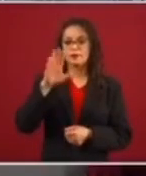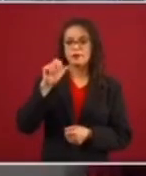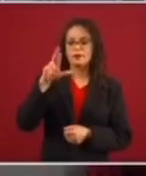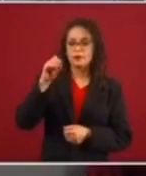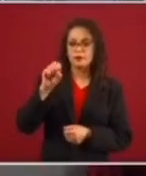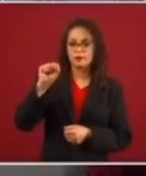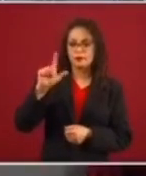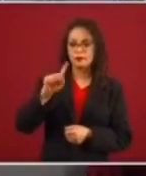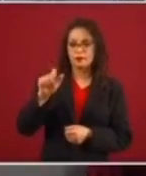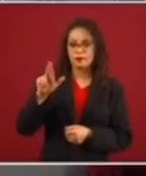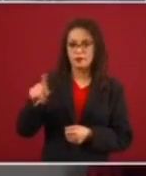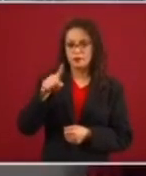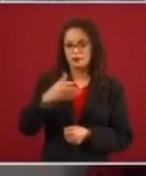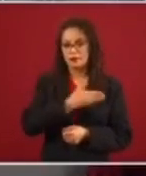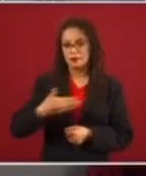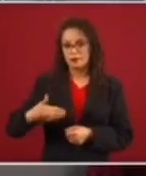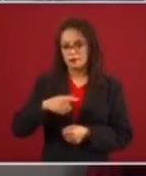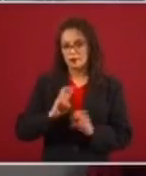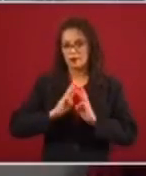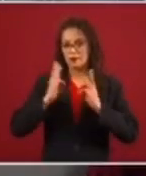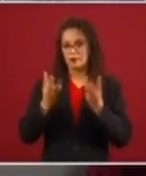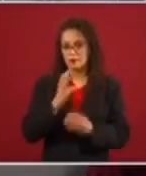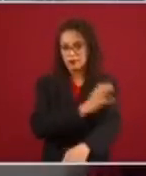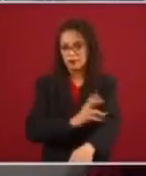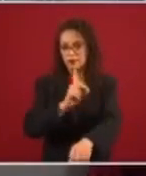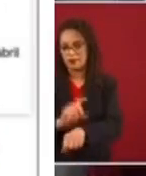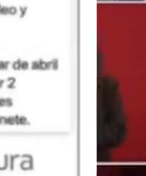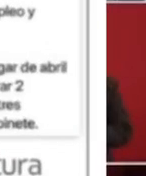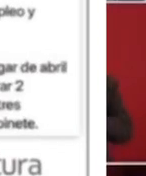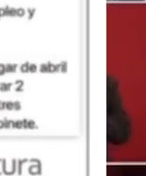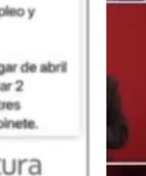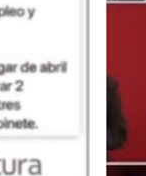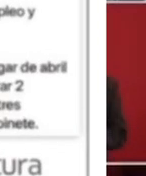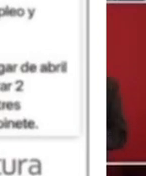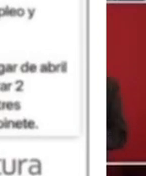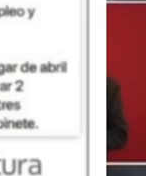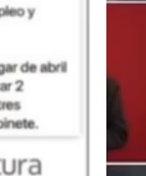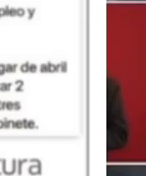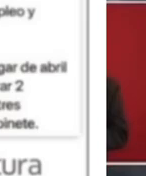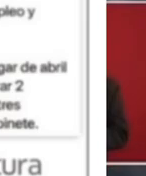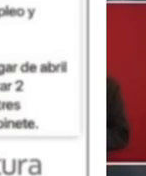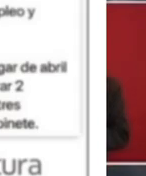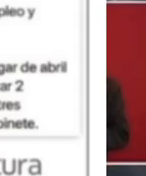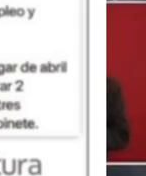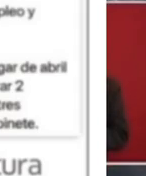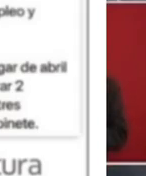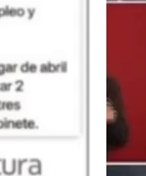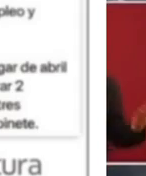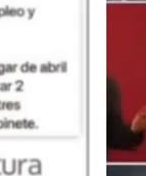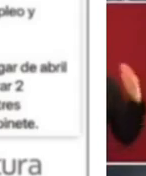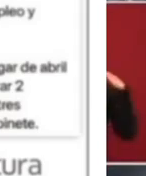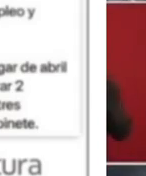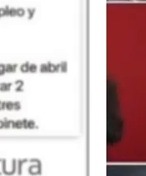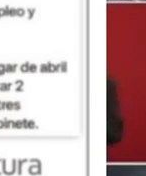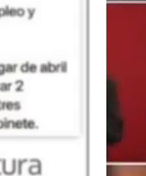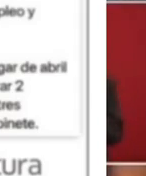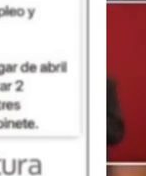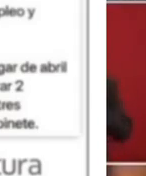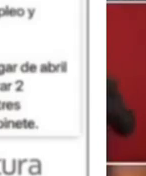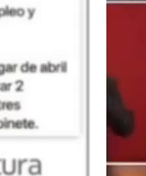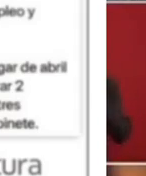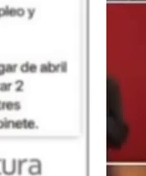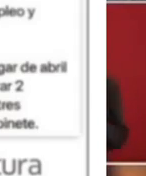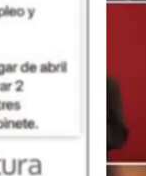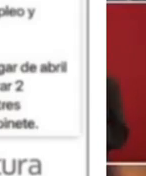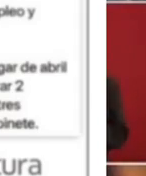sobre Carlos Salazar, el presidente del Consejo Coordinador Empresarial. Él dice que le cerraron la puerta aquí, en el gobierno ha estado en reuniones con usted, pero que no aceptaron estas propuestas